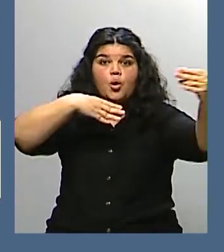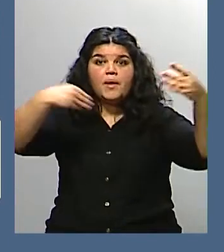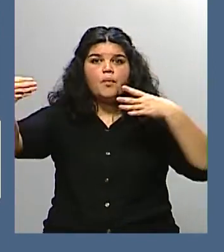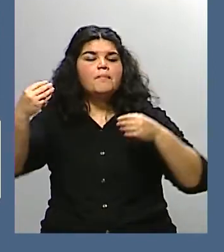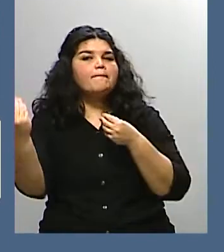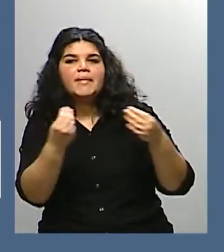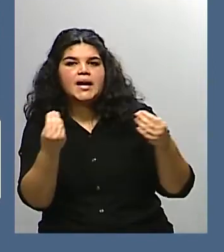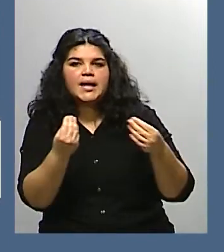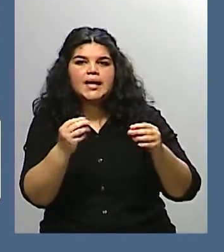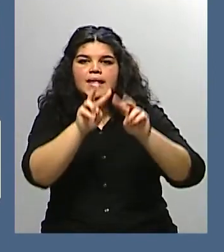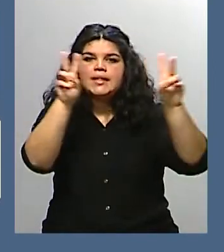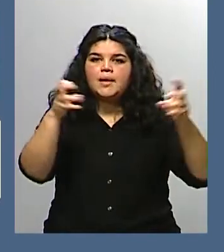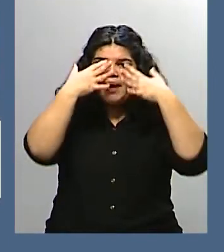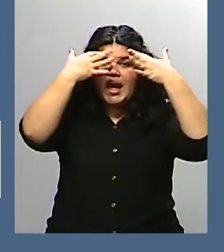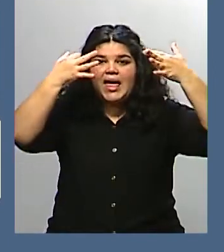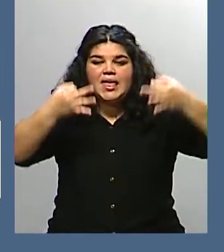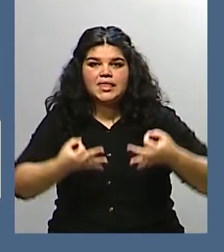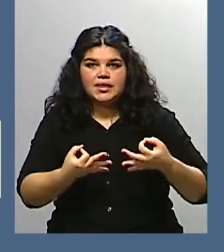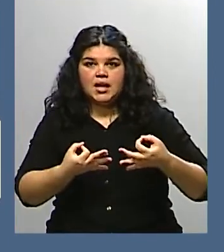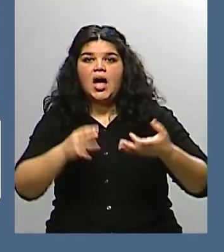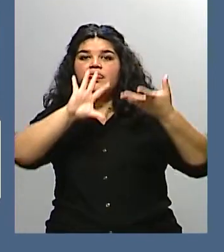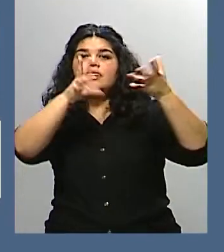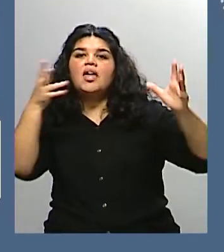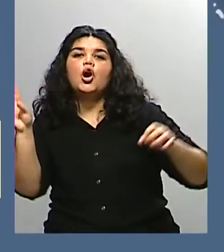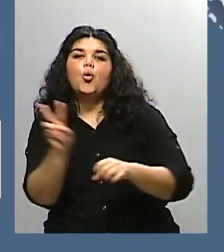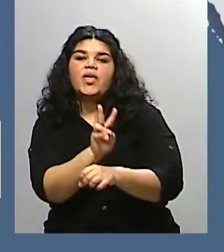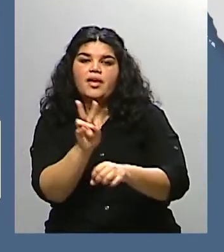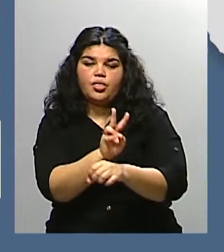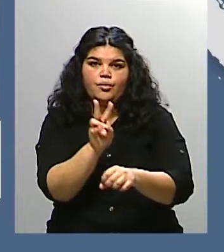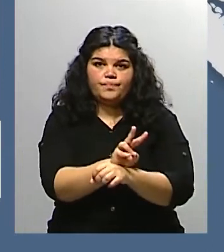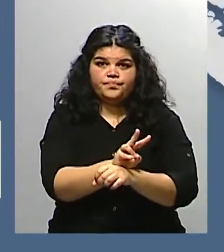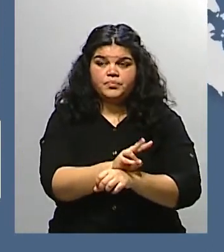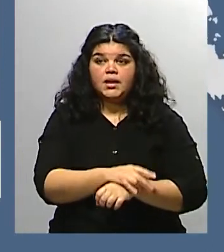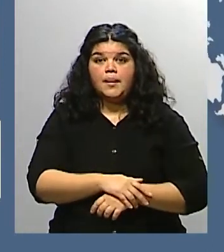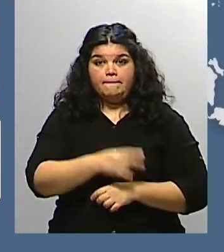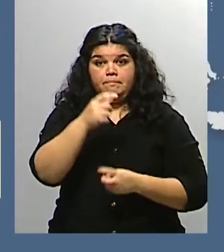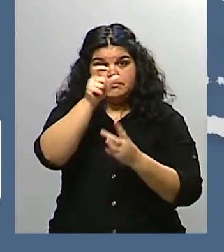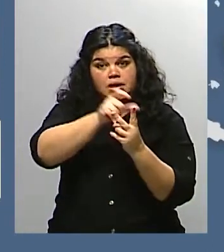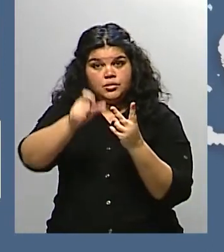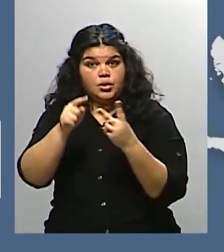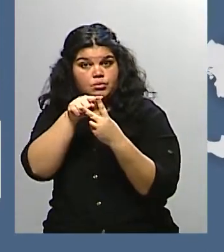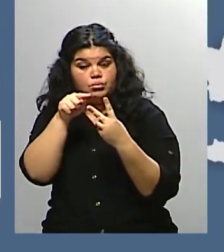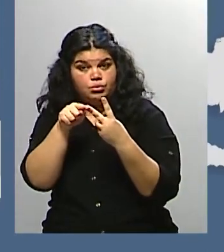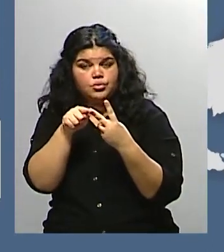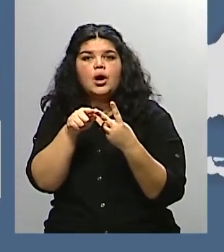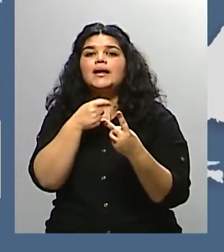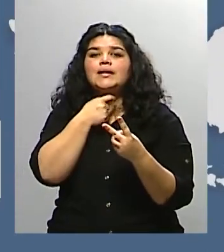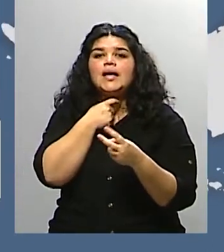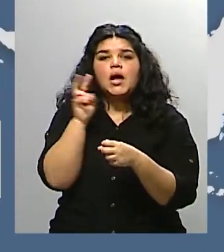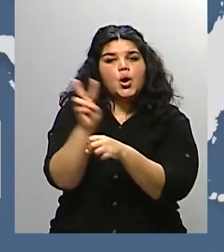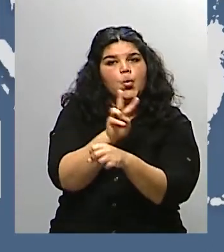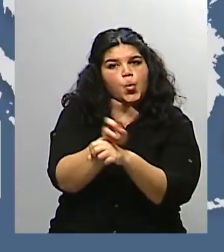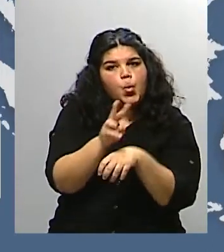conservación. Básicamente hay dos personajes en este documental, yo soy uno de ellos, tratando de hacer conservación, pero con